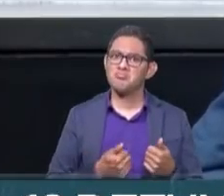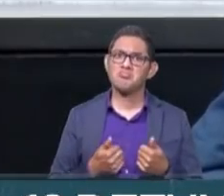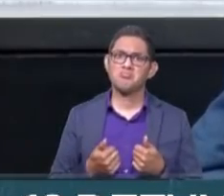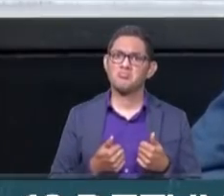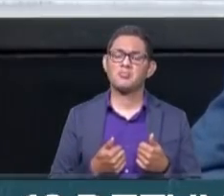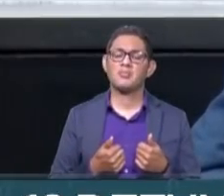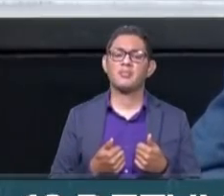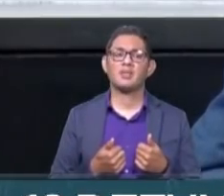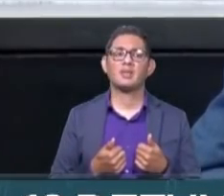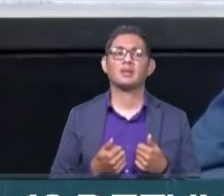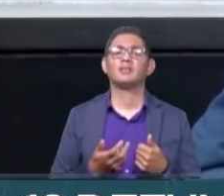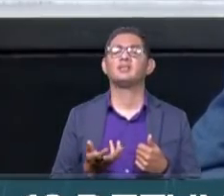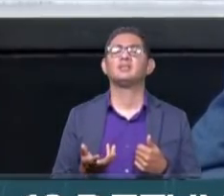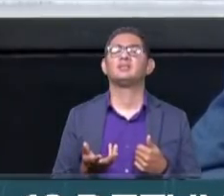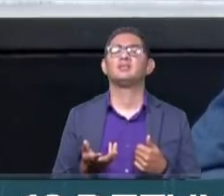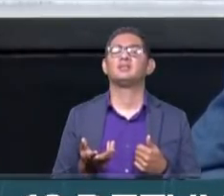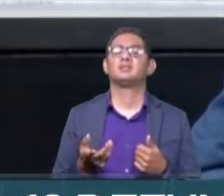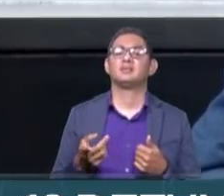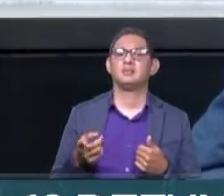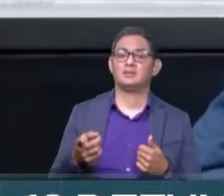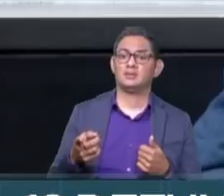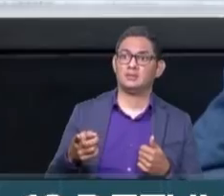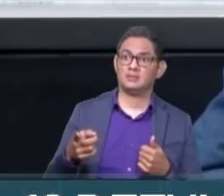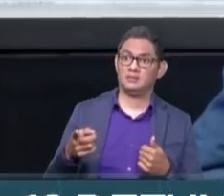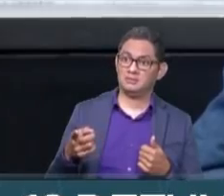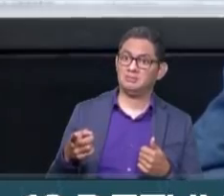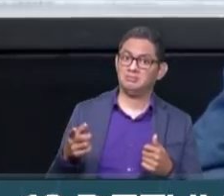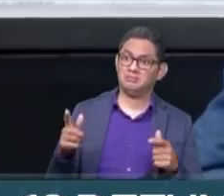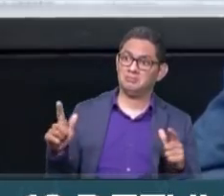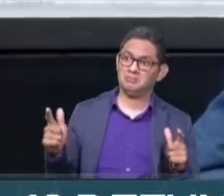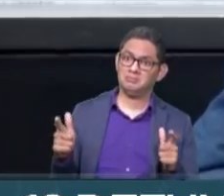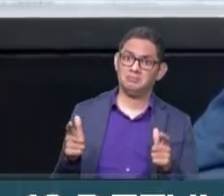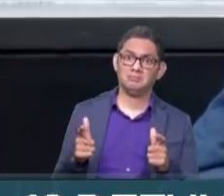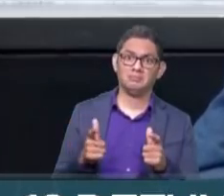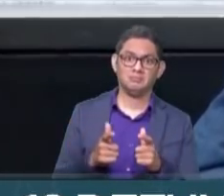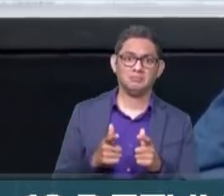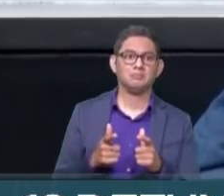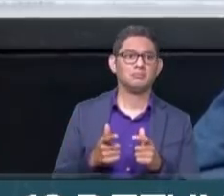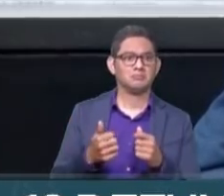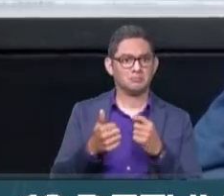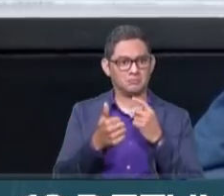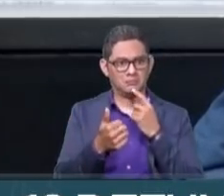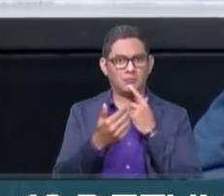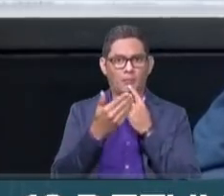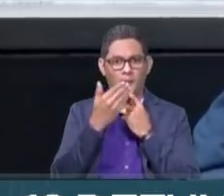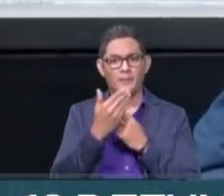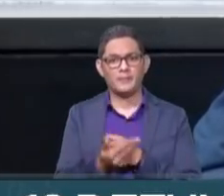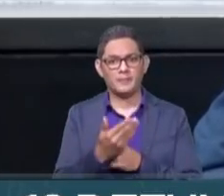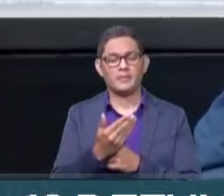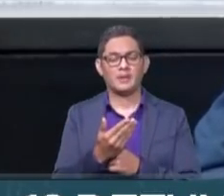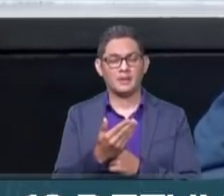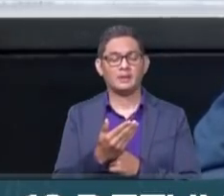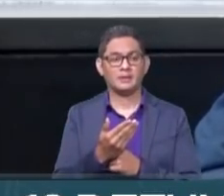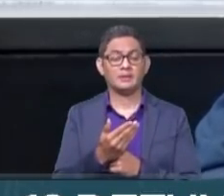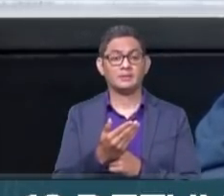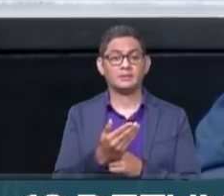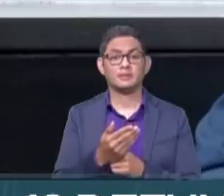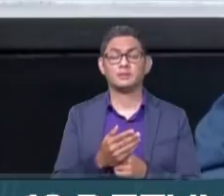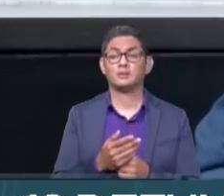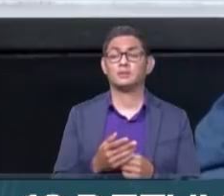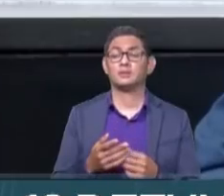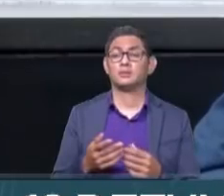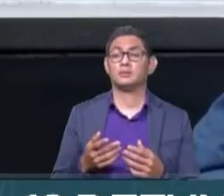panameños, hemos logrado que estas cifras disminuyan y hemos tenido